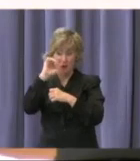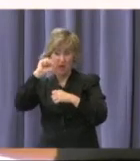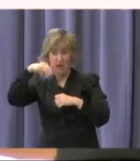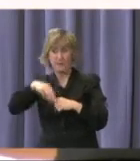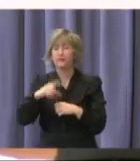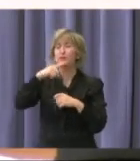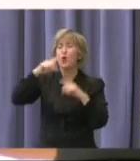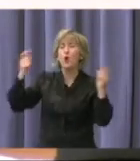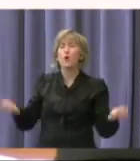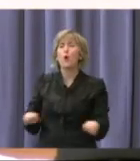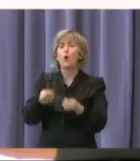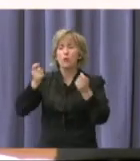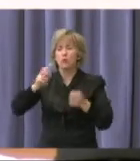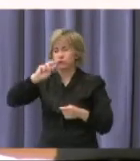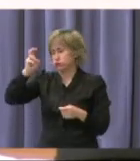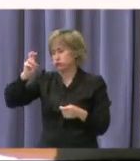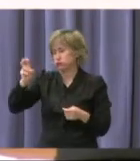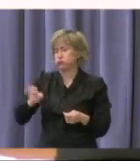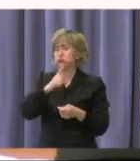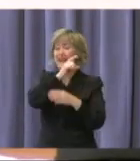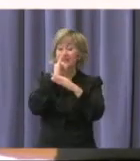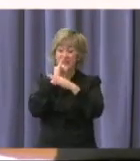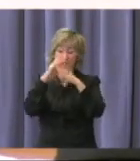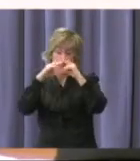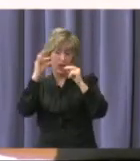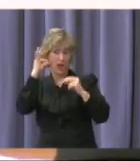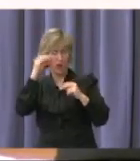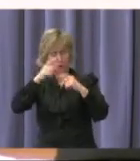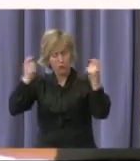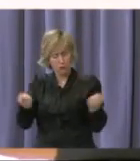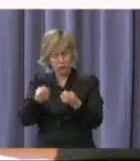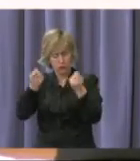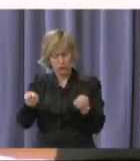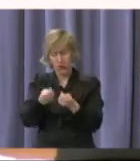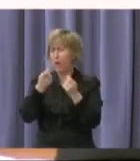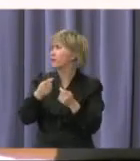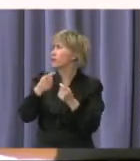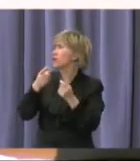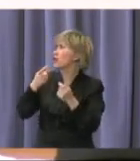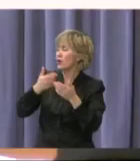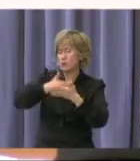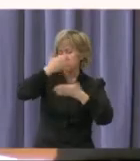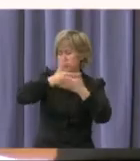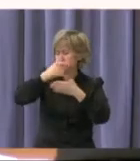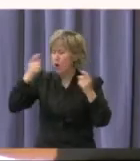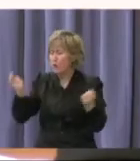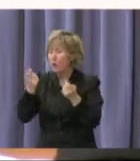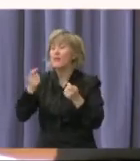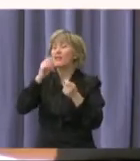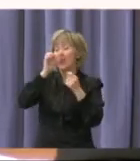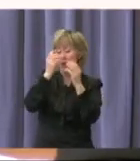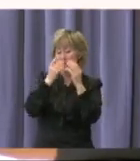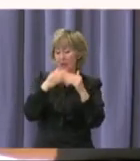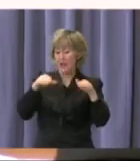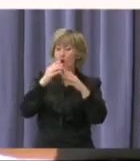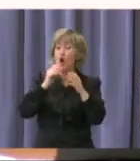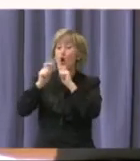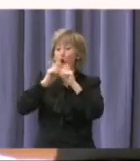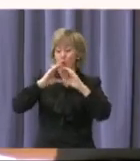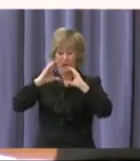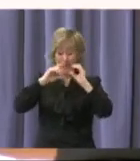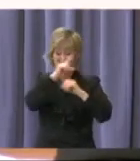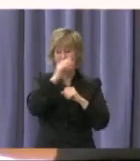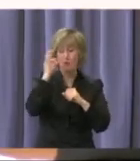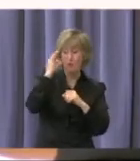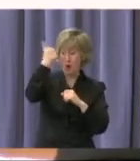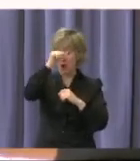publicaciones y comunicaciones también con el Instituto Andaluz de la Mujer, como son los medios de comunicación con mirada de género, Piensas como hablas, la